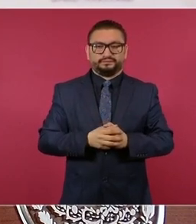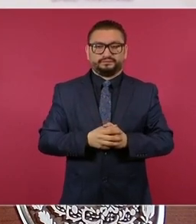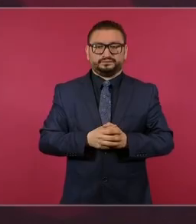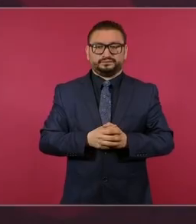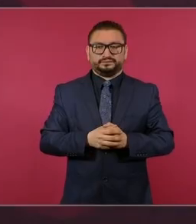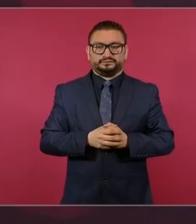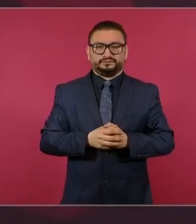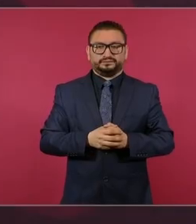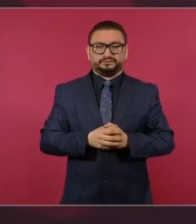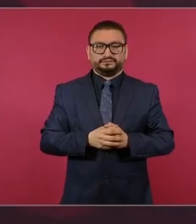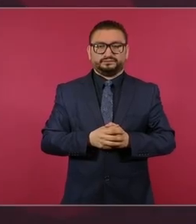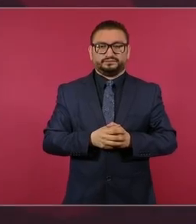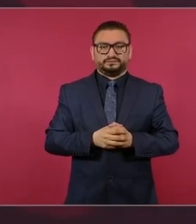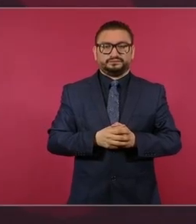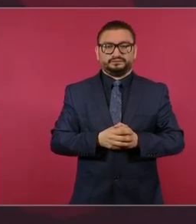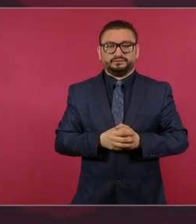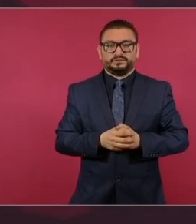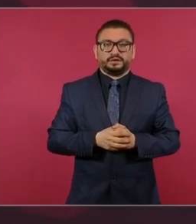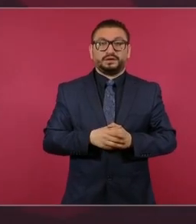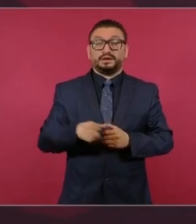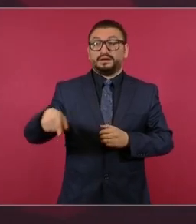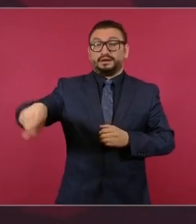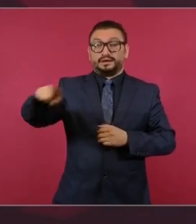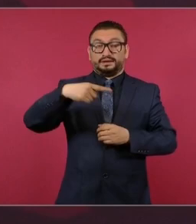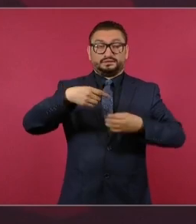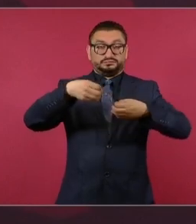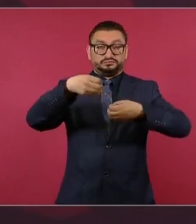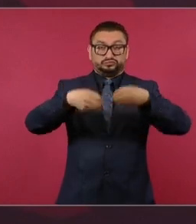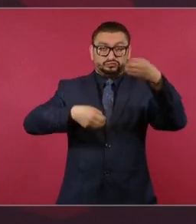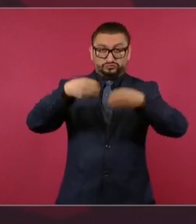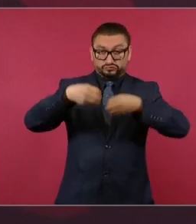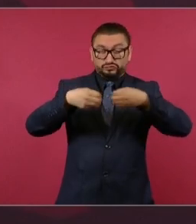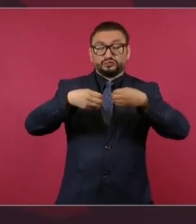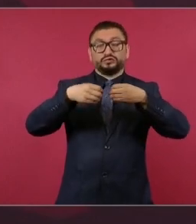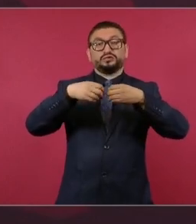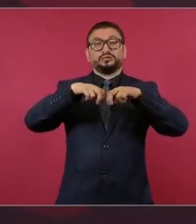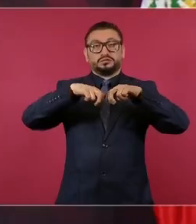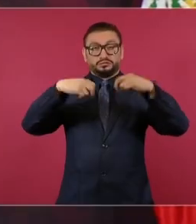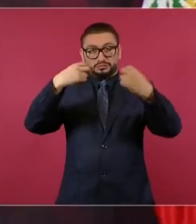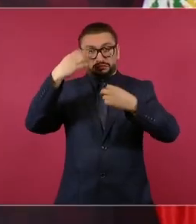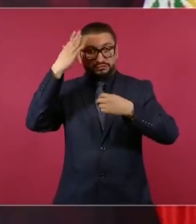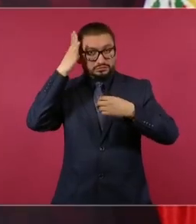de los ministros, de los